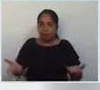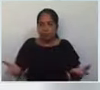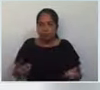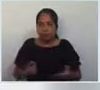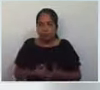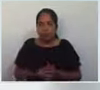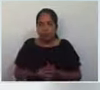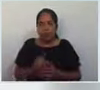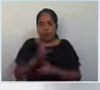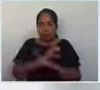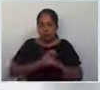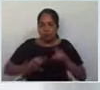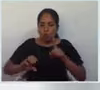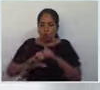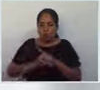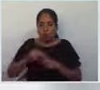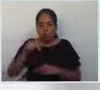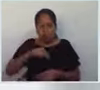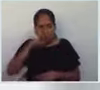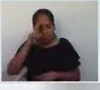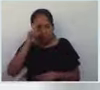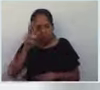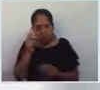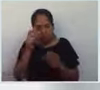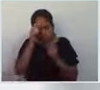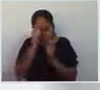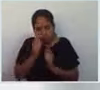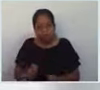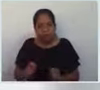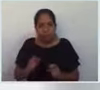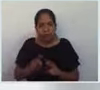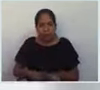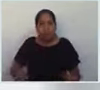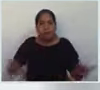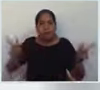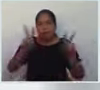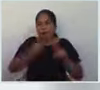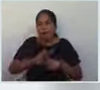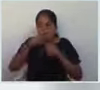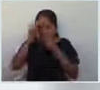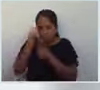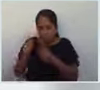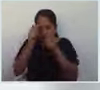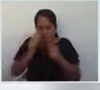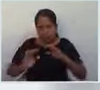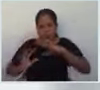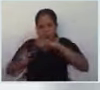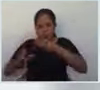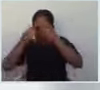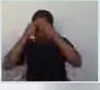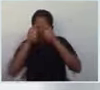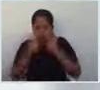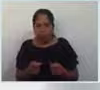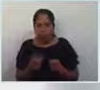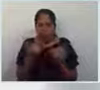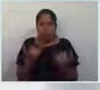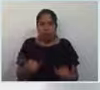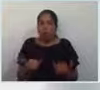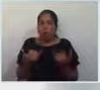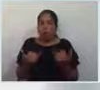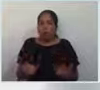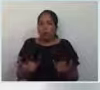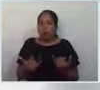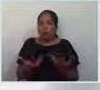atractivo cultural del país, tan invalorable, tan reconocido por entidades del mundo, está en manos de